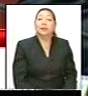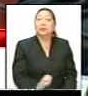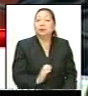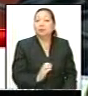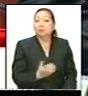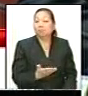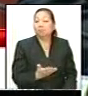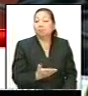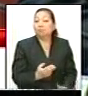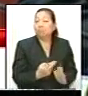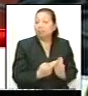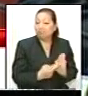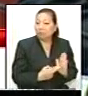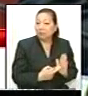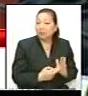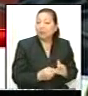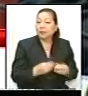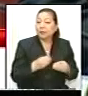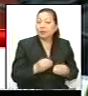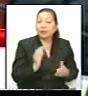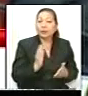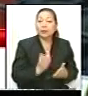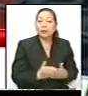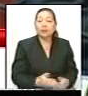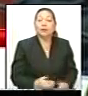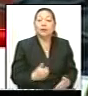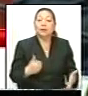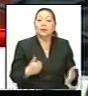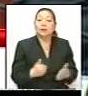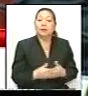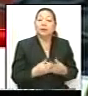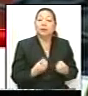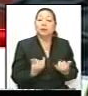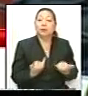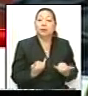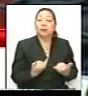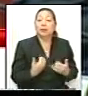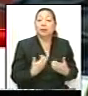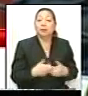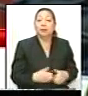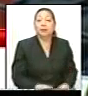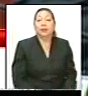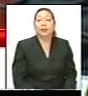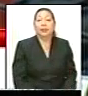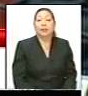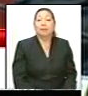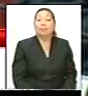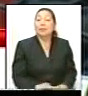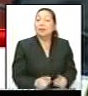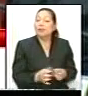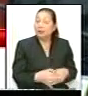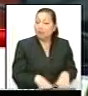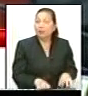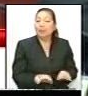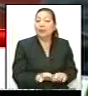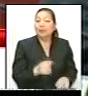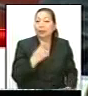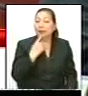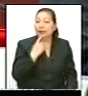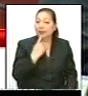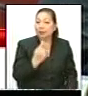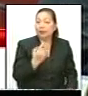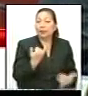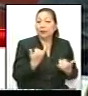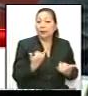la reactivación de la potestad sancionadora frente a hechos cometidos por la empresa. Es importante señalar